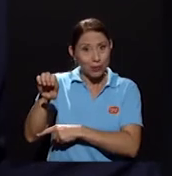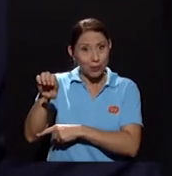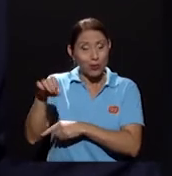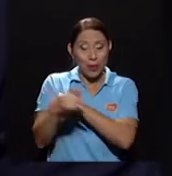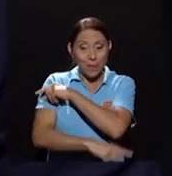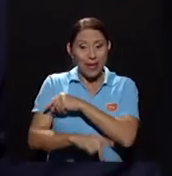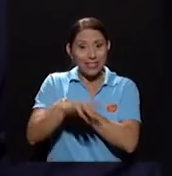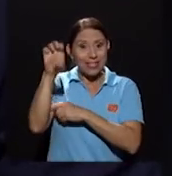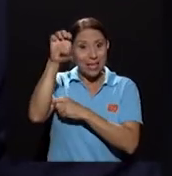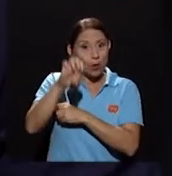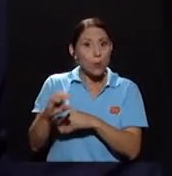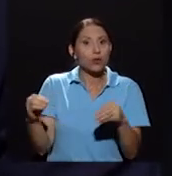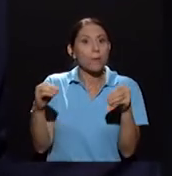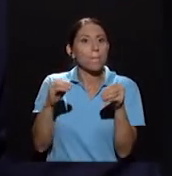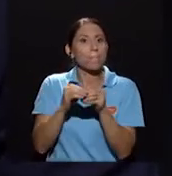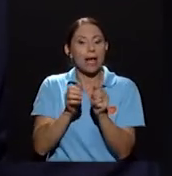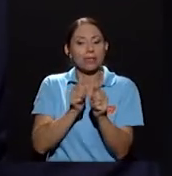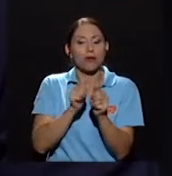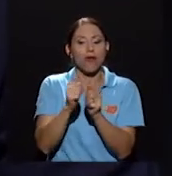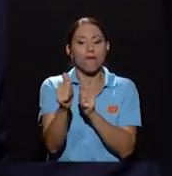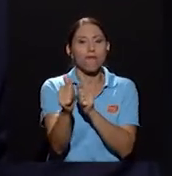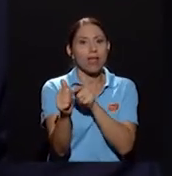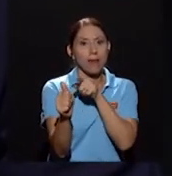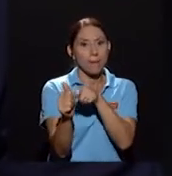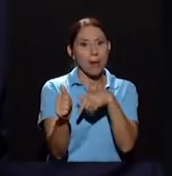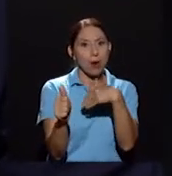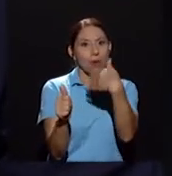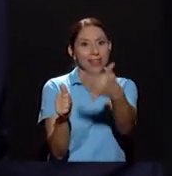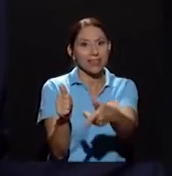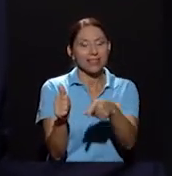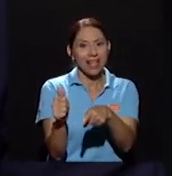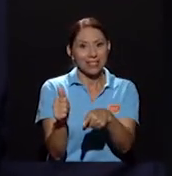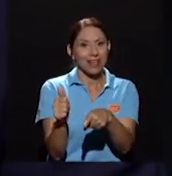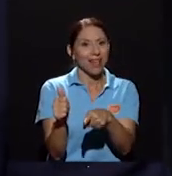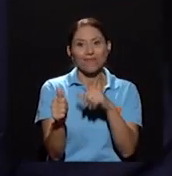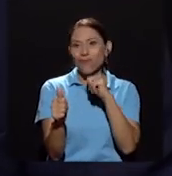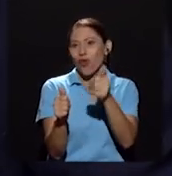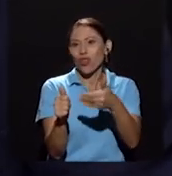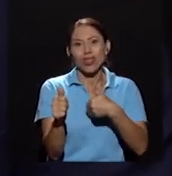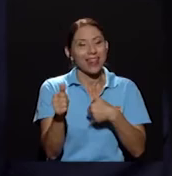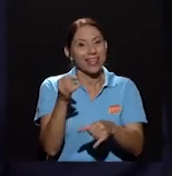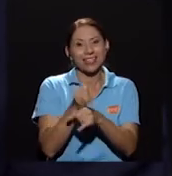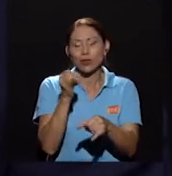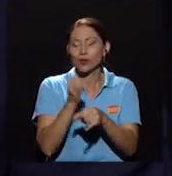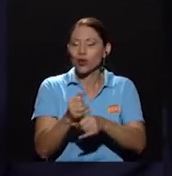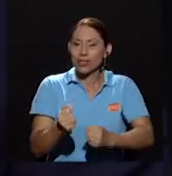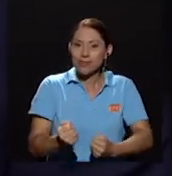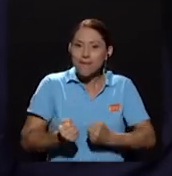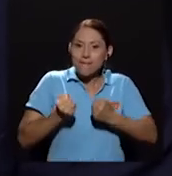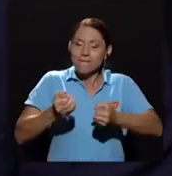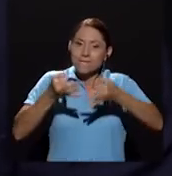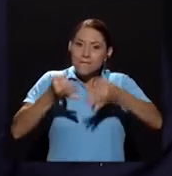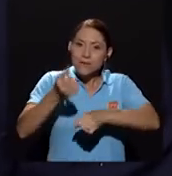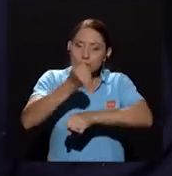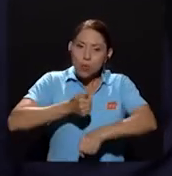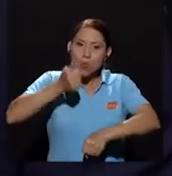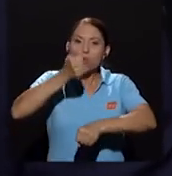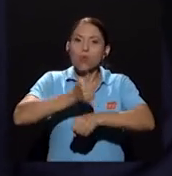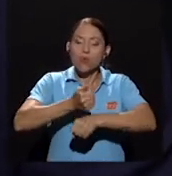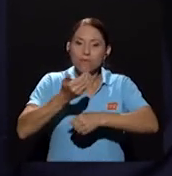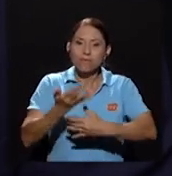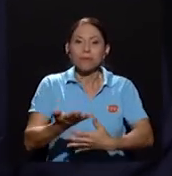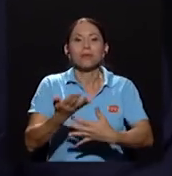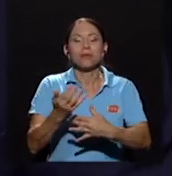este en estos campos no cuentan con institucionalidad tan sólidamente constituida en términos